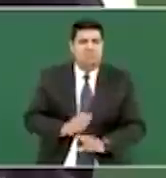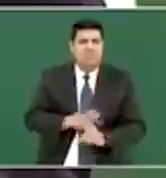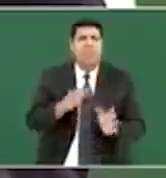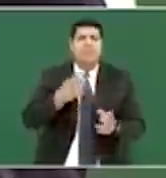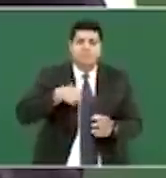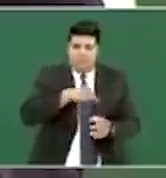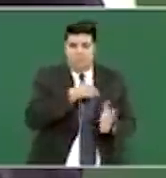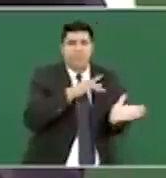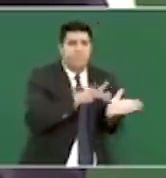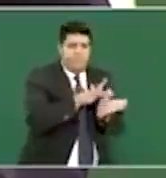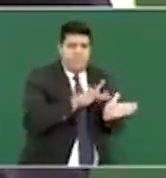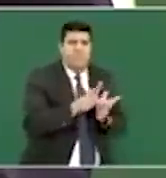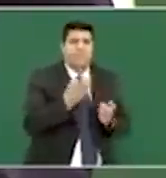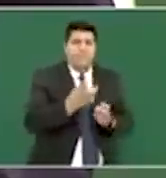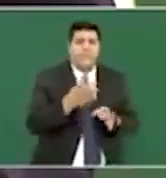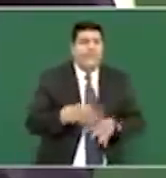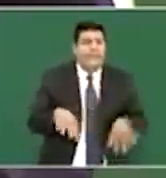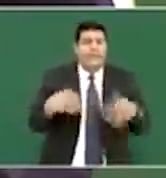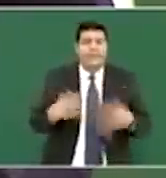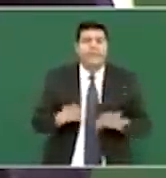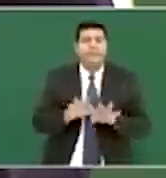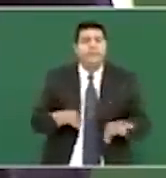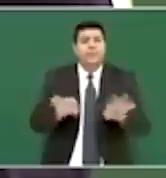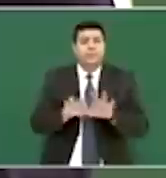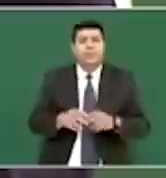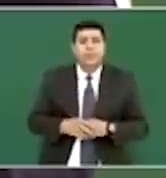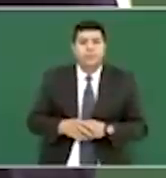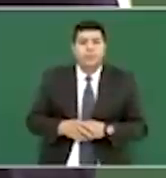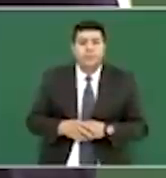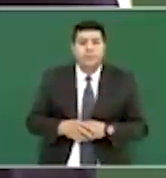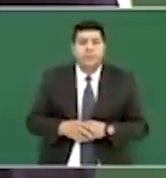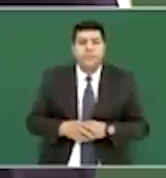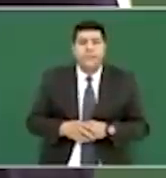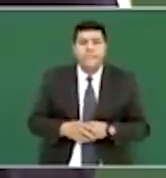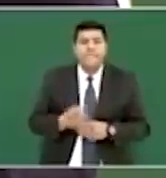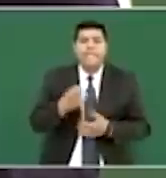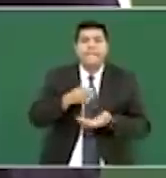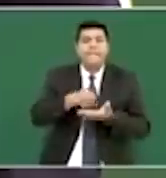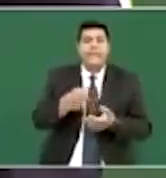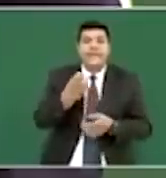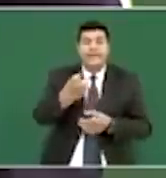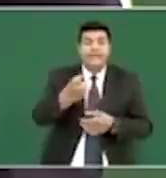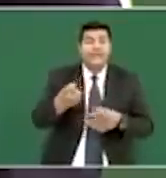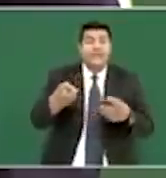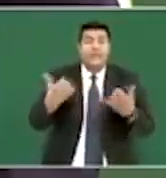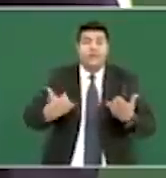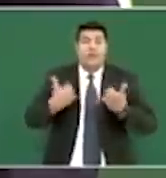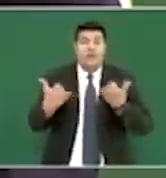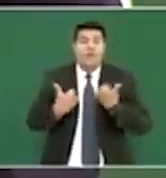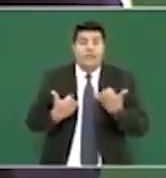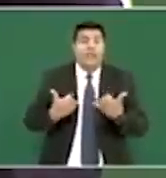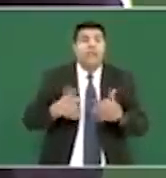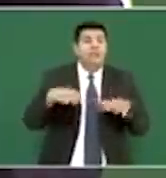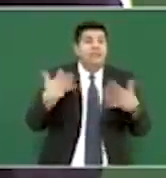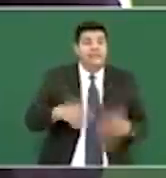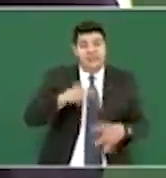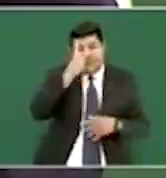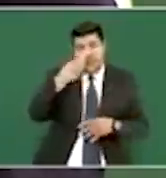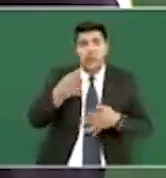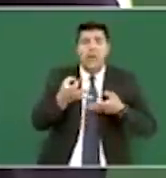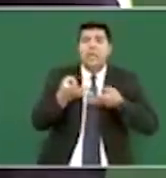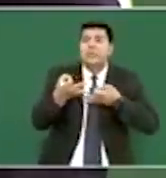tomar el camino de las conductas antisociales, que ya no sean enganchados los jóvenes, que no sigan